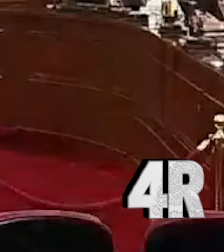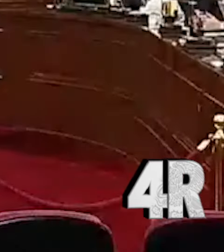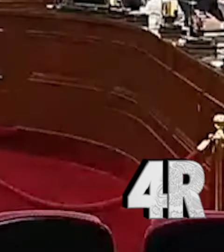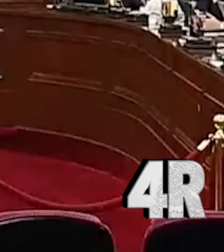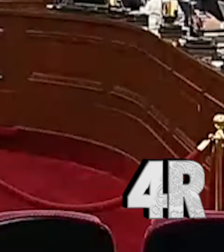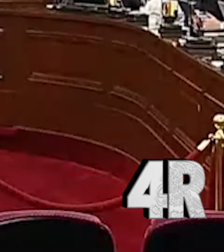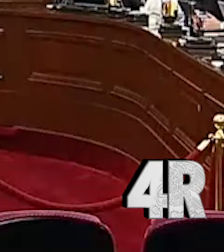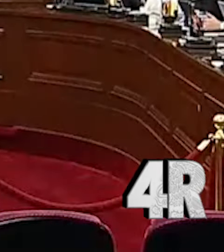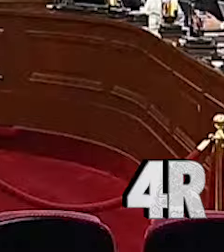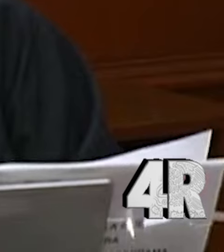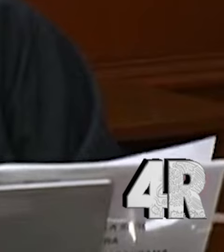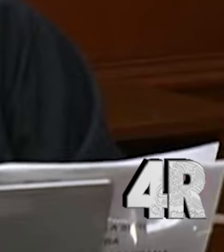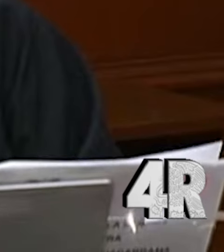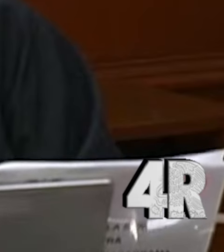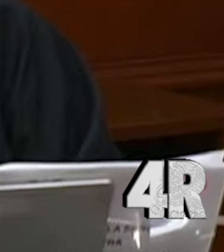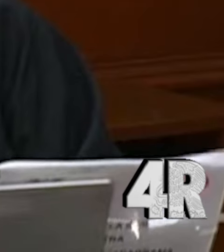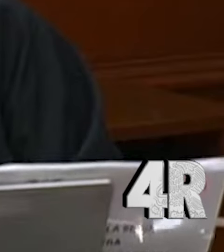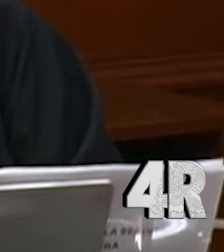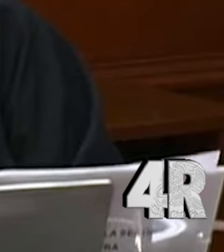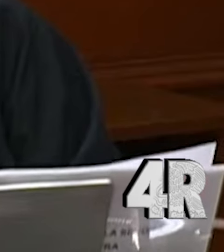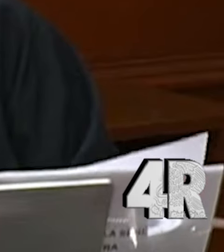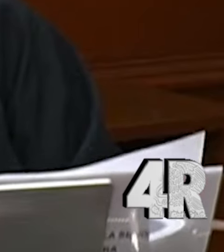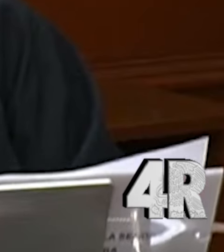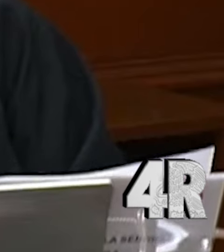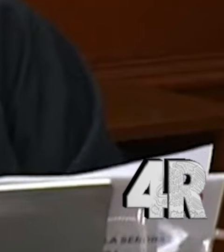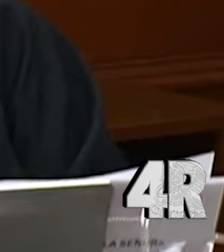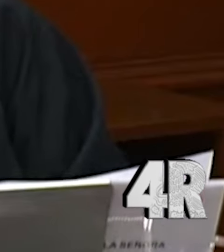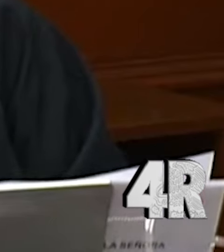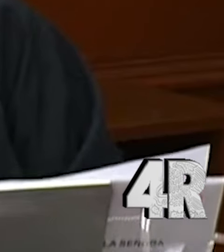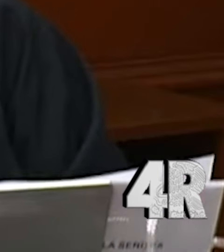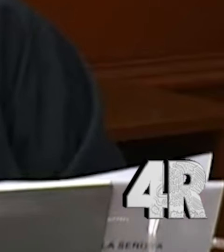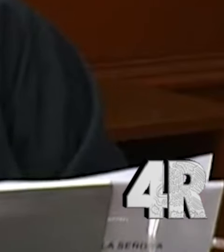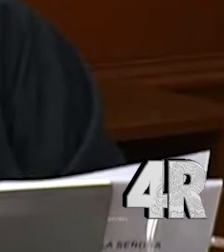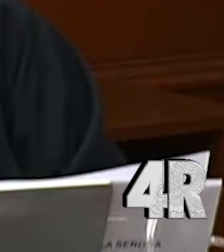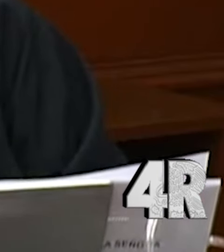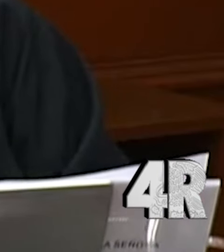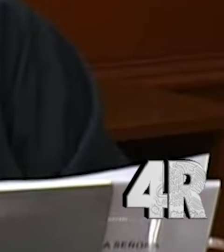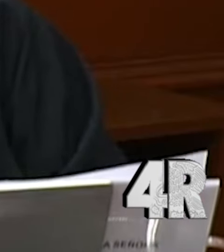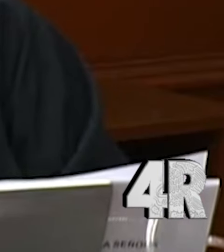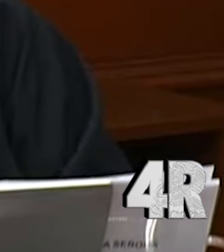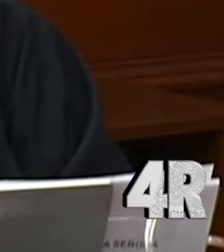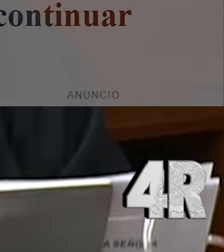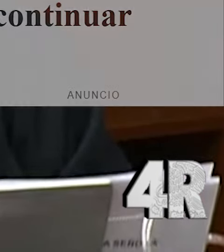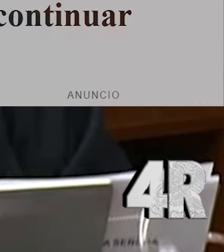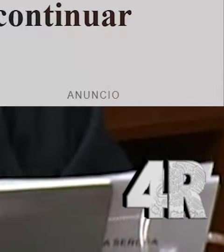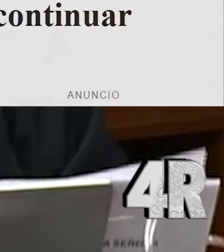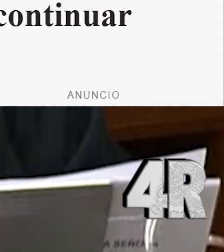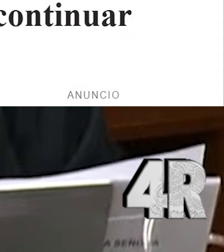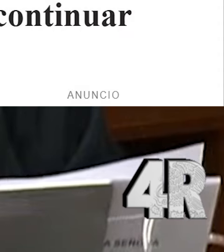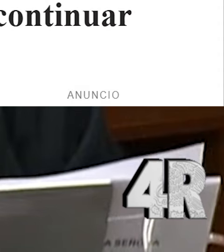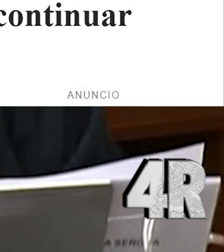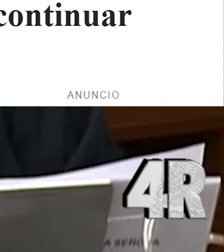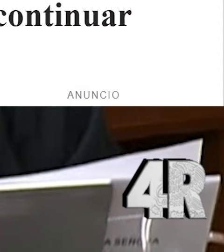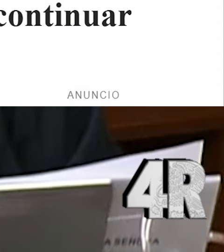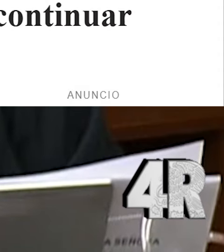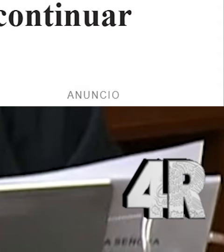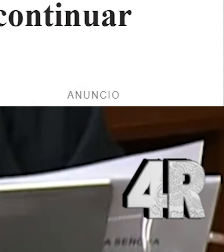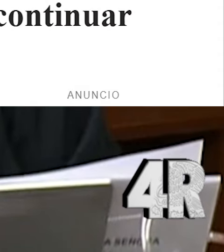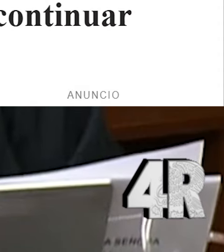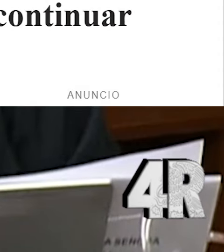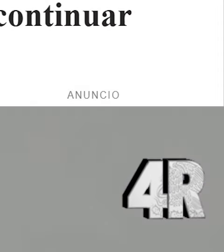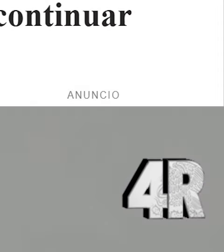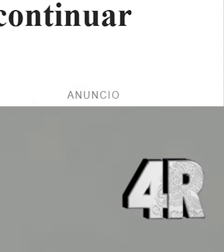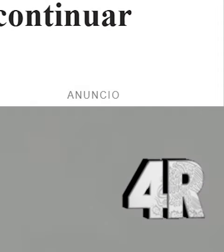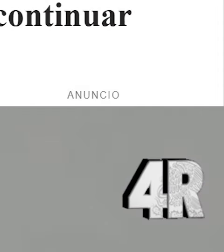constitucional Pues ahora están intentando detener la elección de los jueces a nivel electoral directamente al tribunal